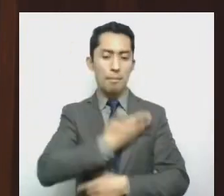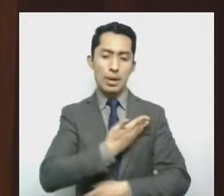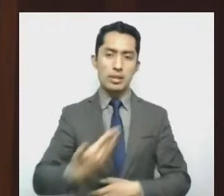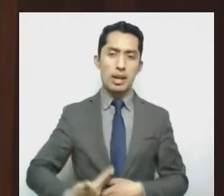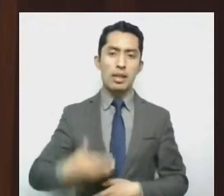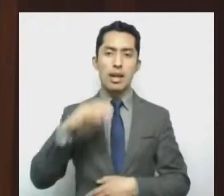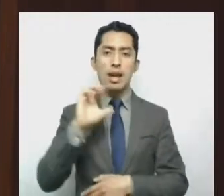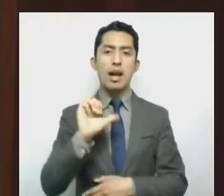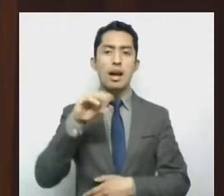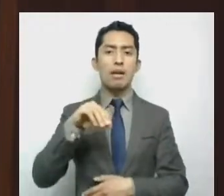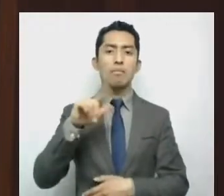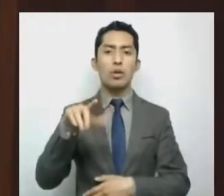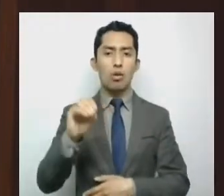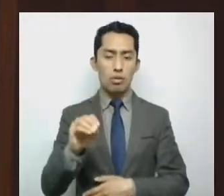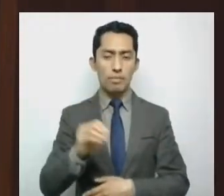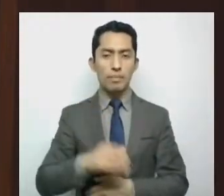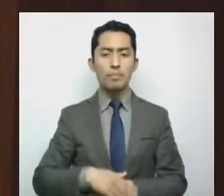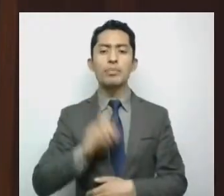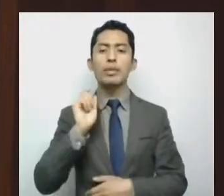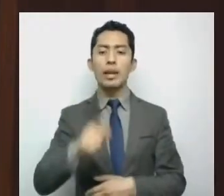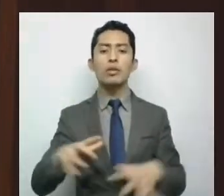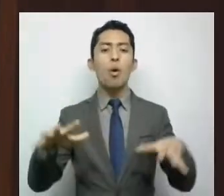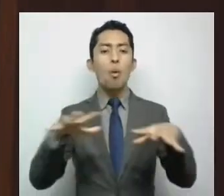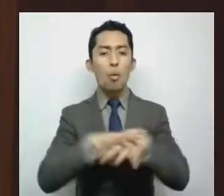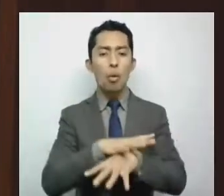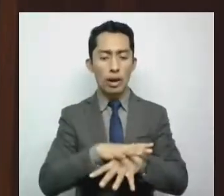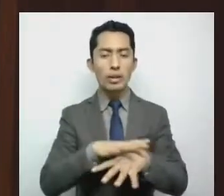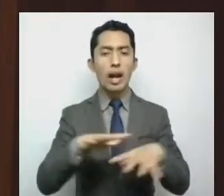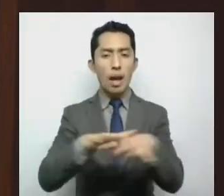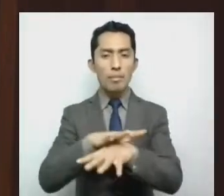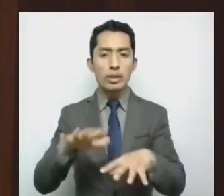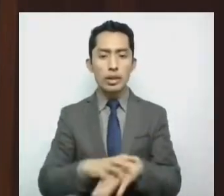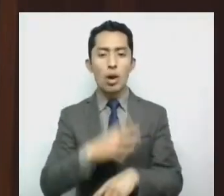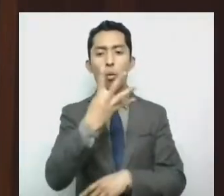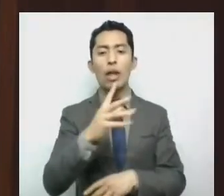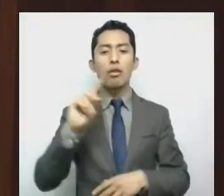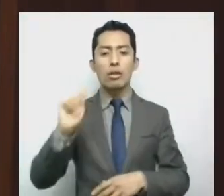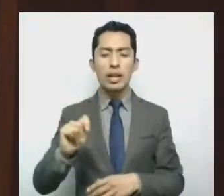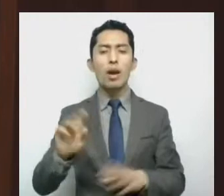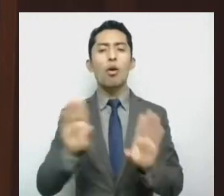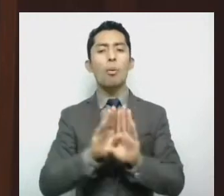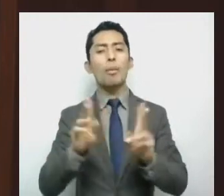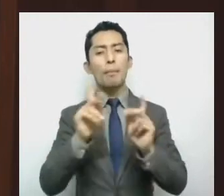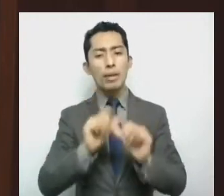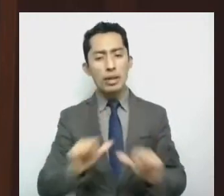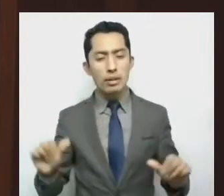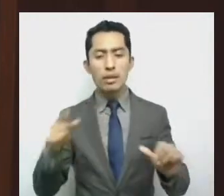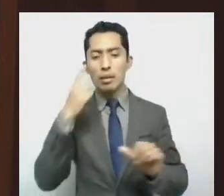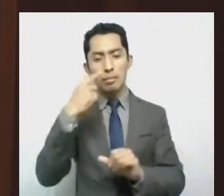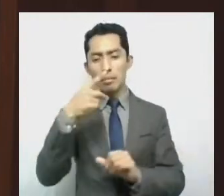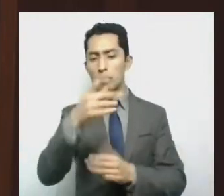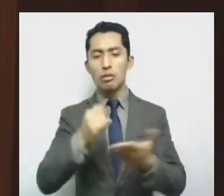Obrador, la Cuarta Transformación, pacífica, democrática, pero sobre